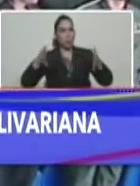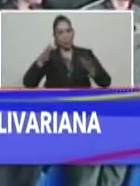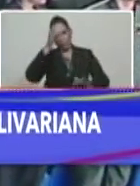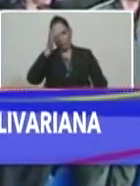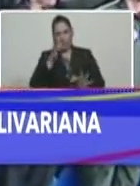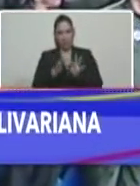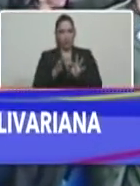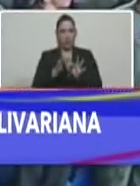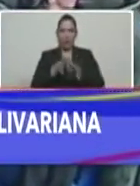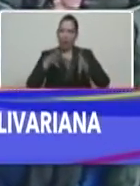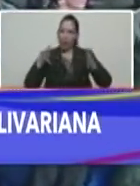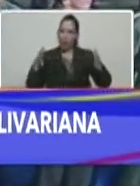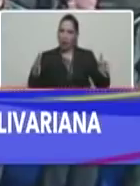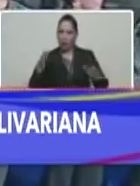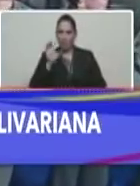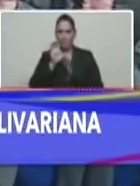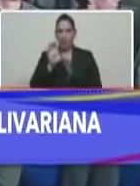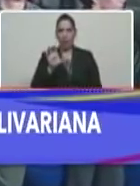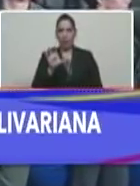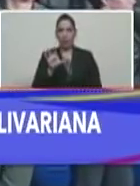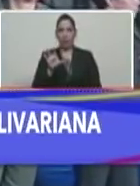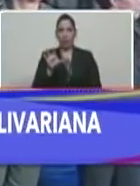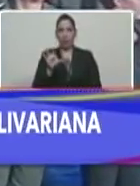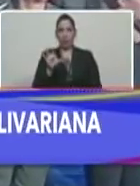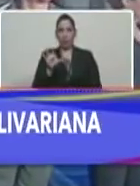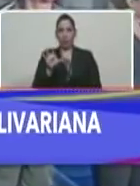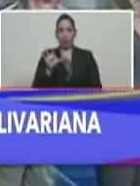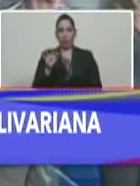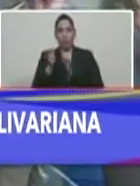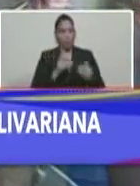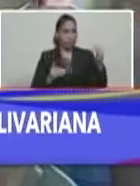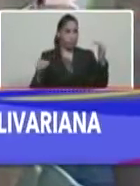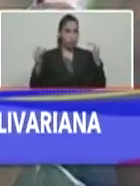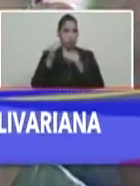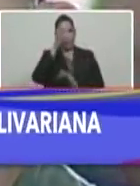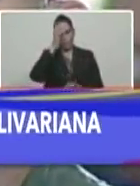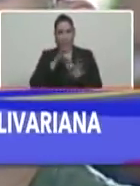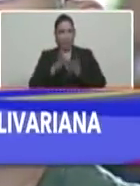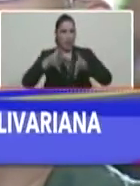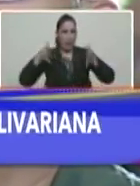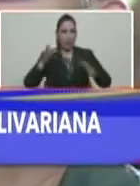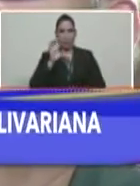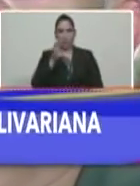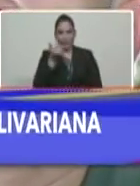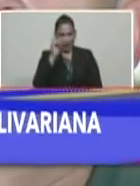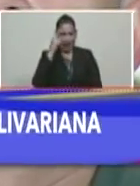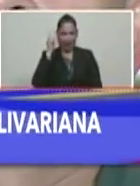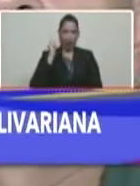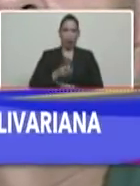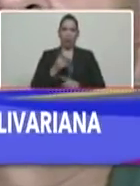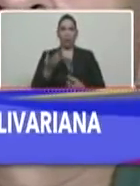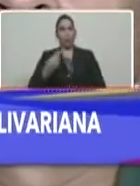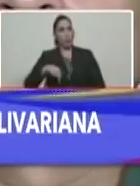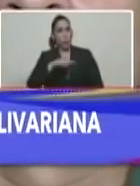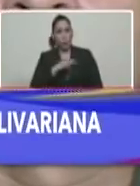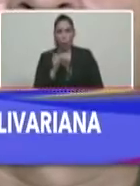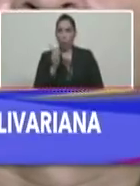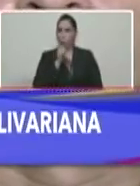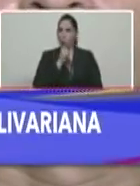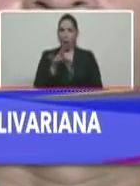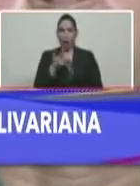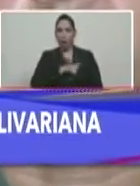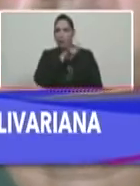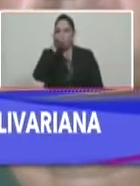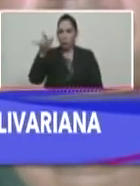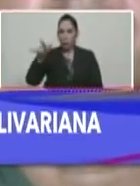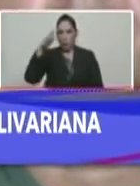en la patria. Si no fuera por la moral y la fe grande que hay en la patria, no tuviéramos una aviación